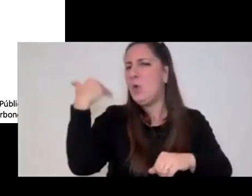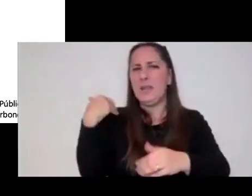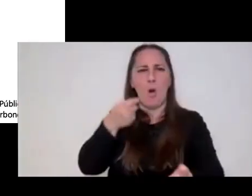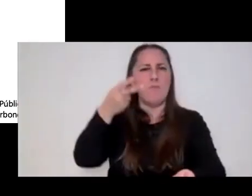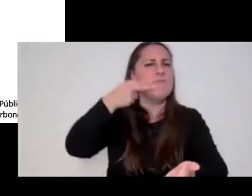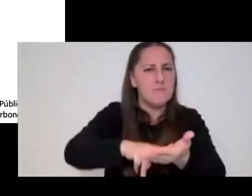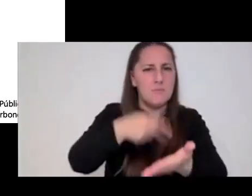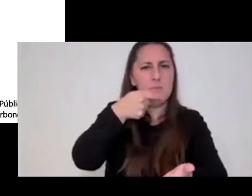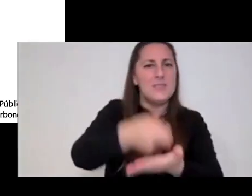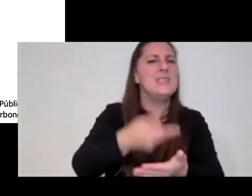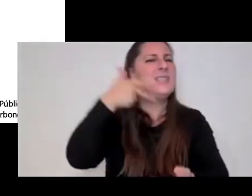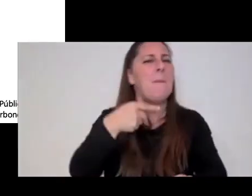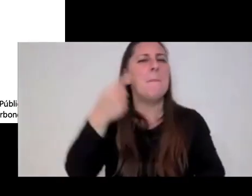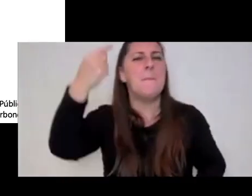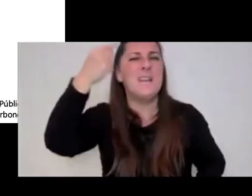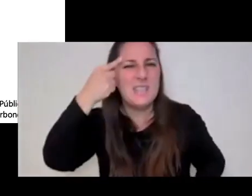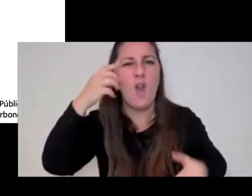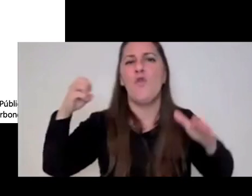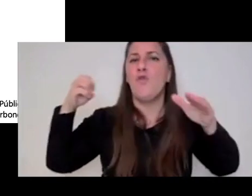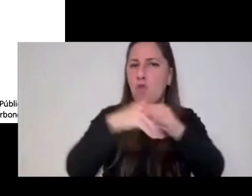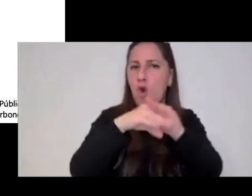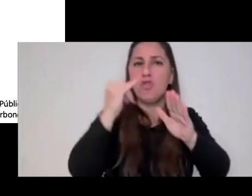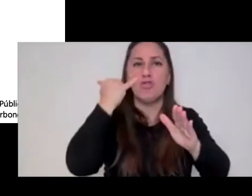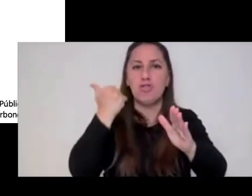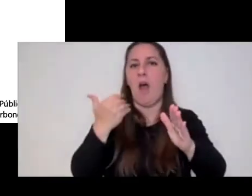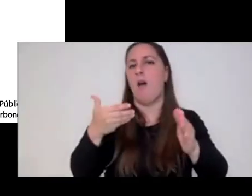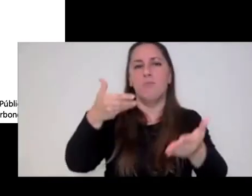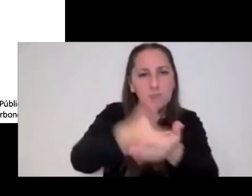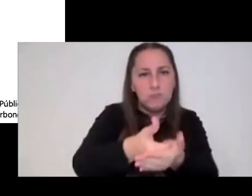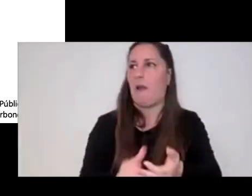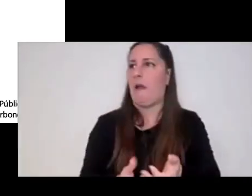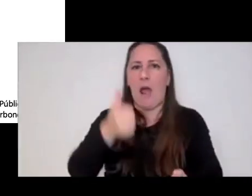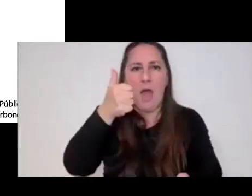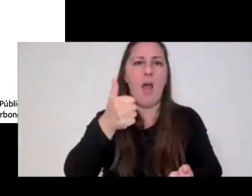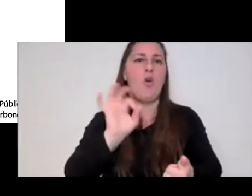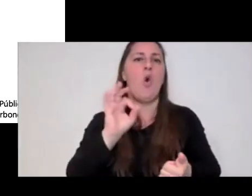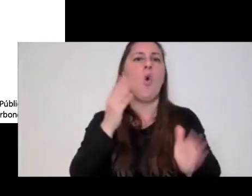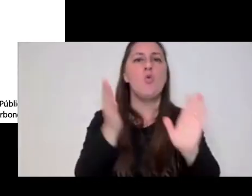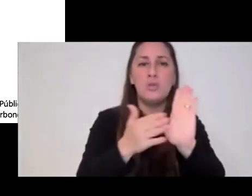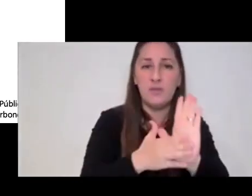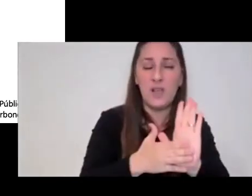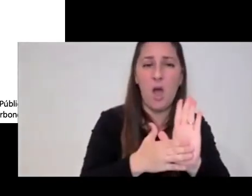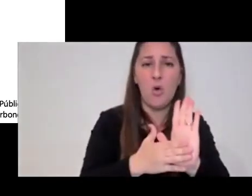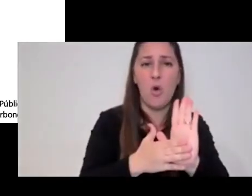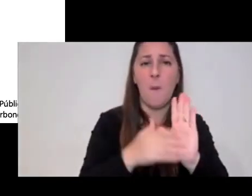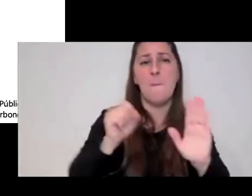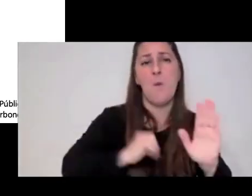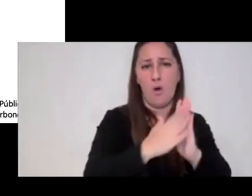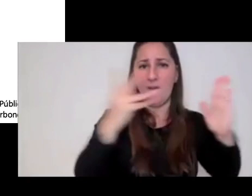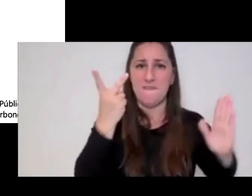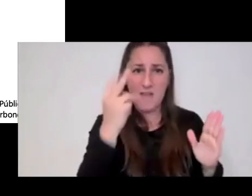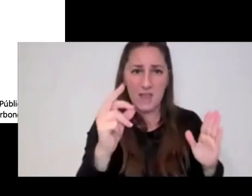cuenta los fondos que pudo haber acopiado, ganado y tiene justificados por todo el año 2020 y lo que lleva corrido el